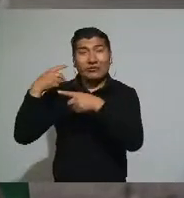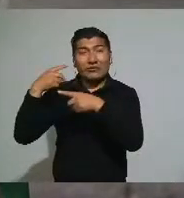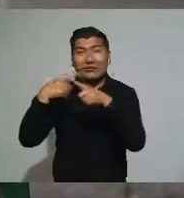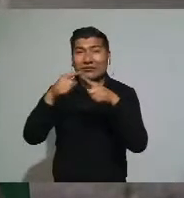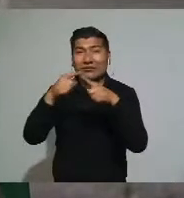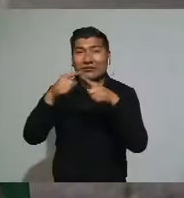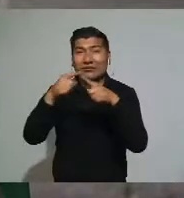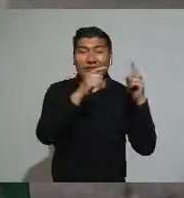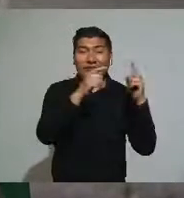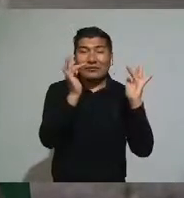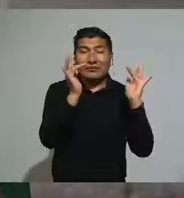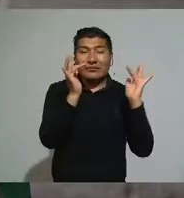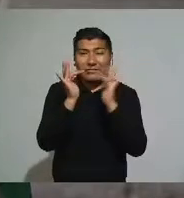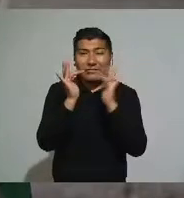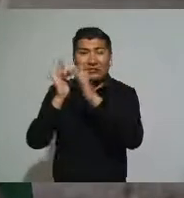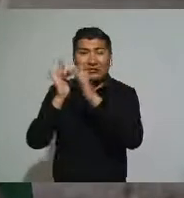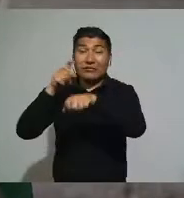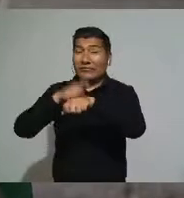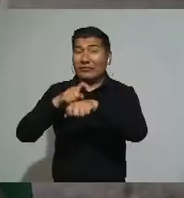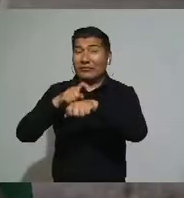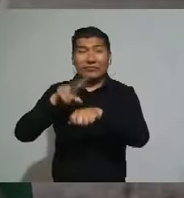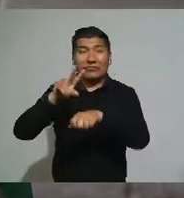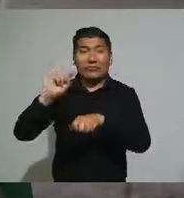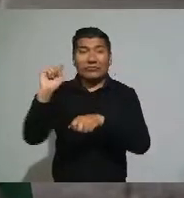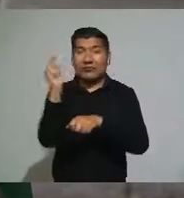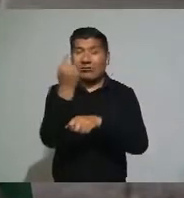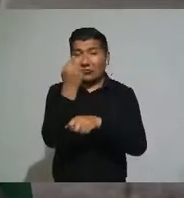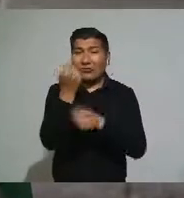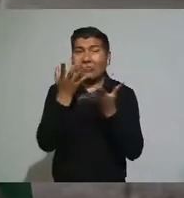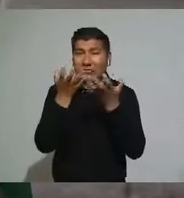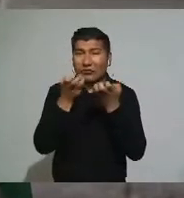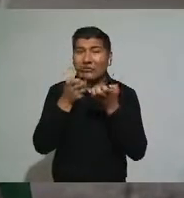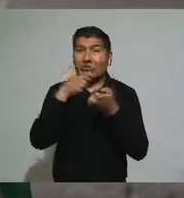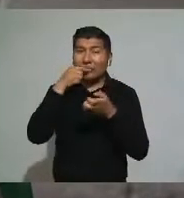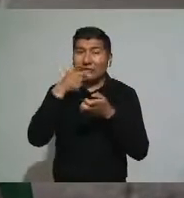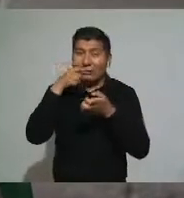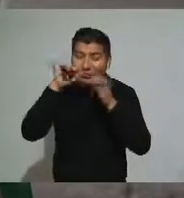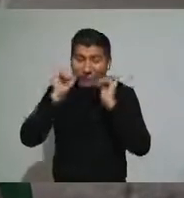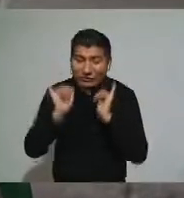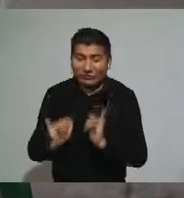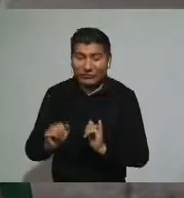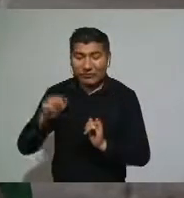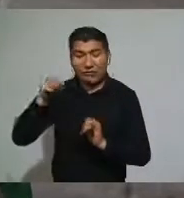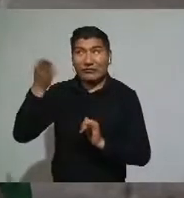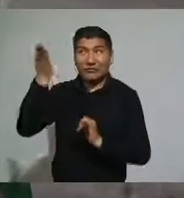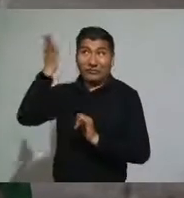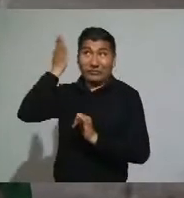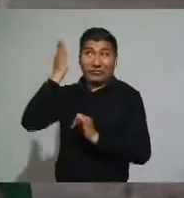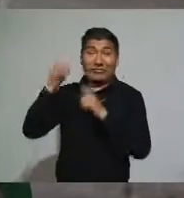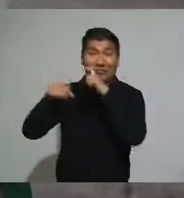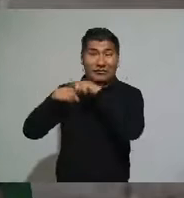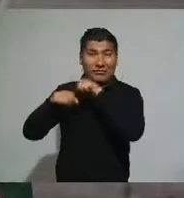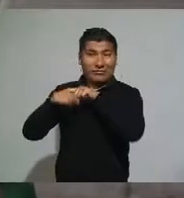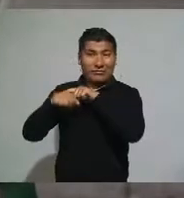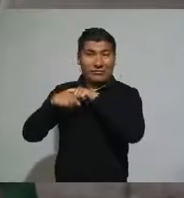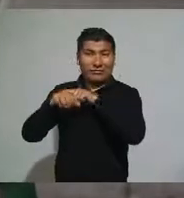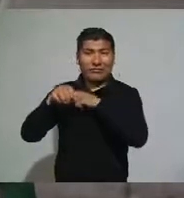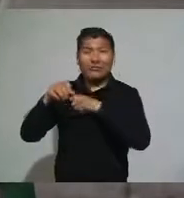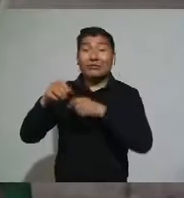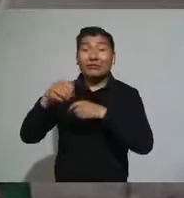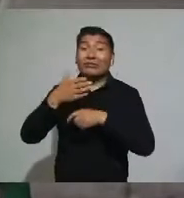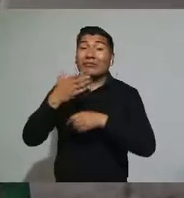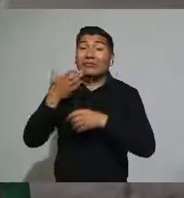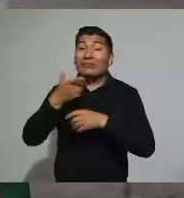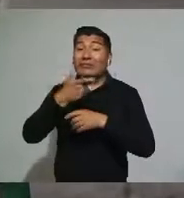vínculo cronológico. No simplemente, quiero decir, se queda en ese tiempo presente, sino